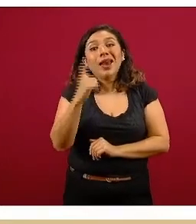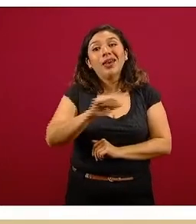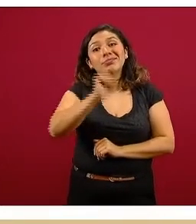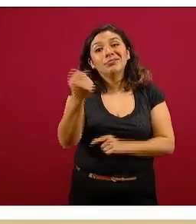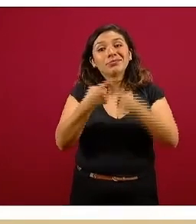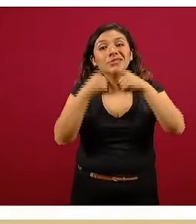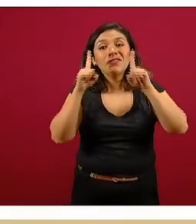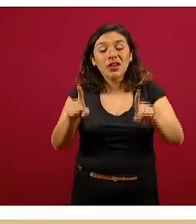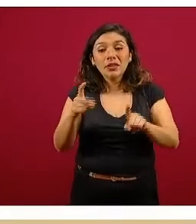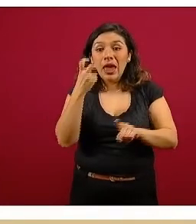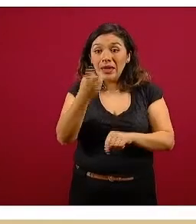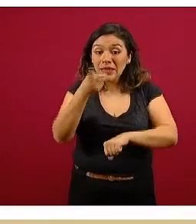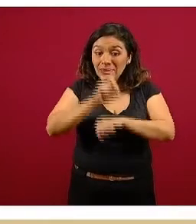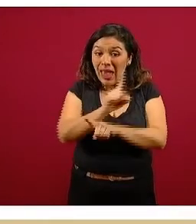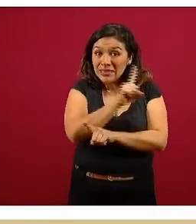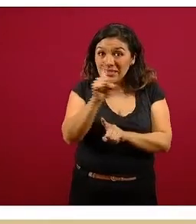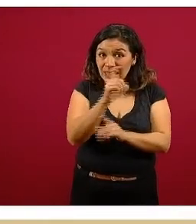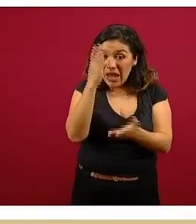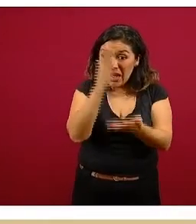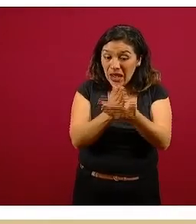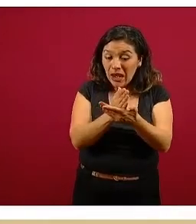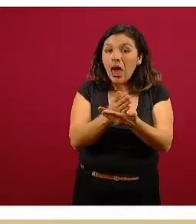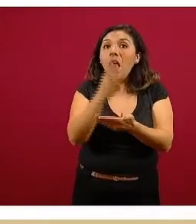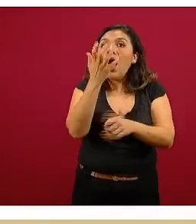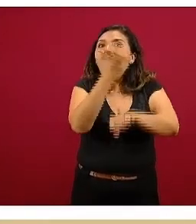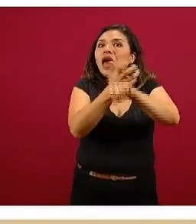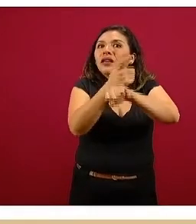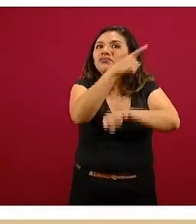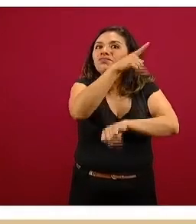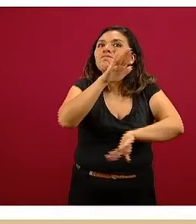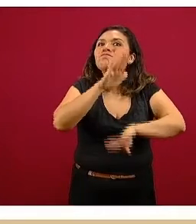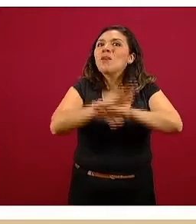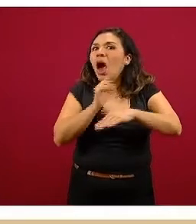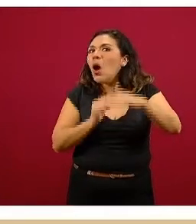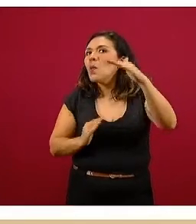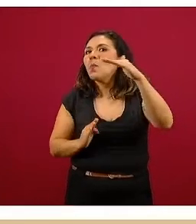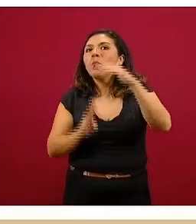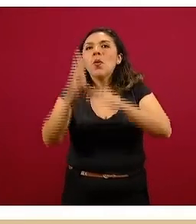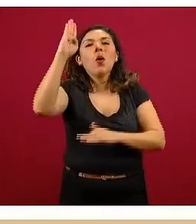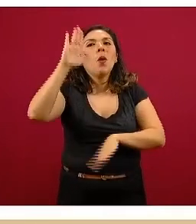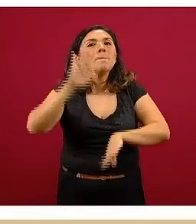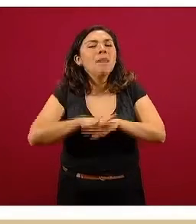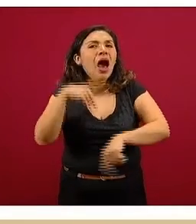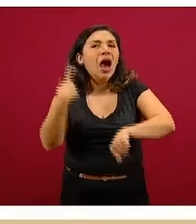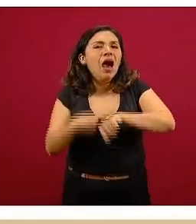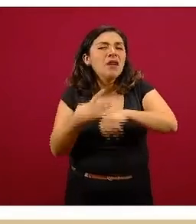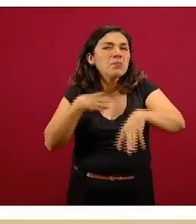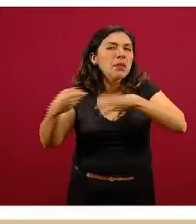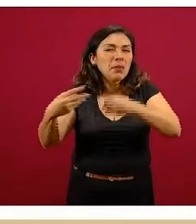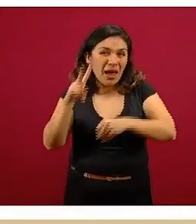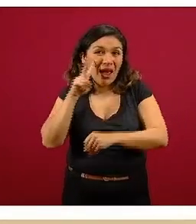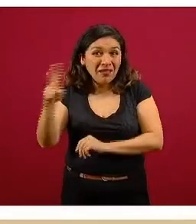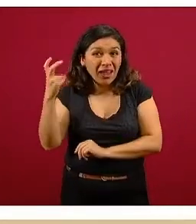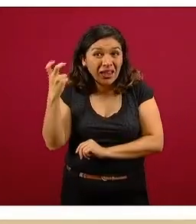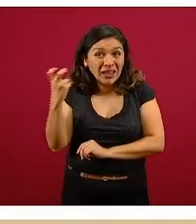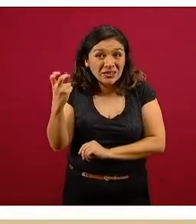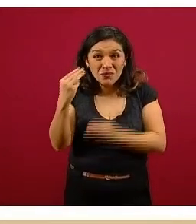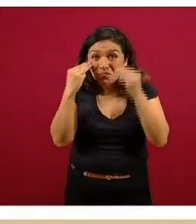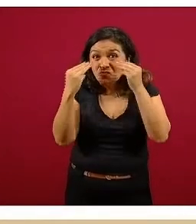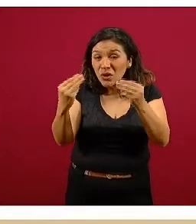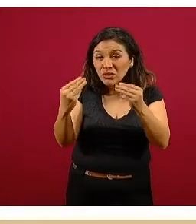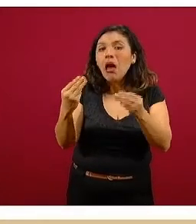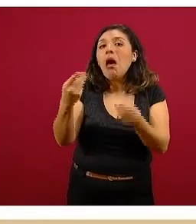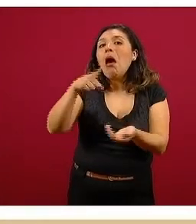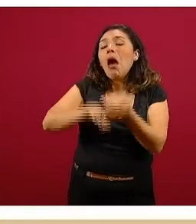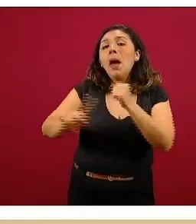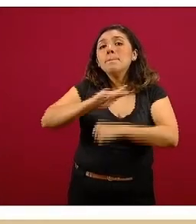a partir también de ese día 100, más bien Estados Unidos viene con este repunte del que estábamos hablando, llegando a ser